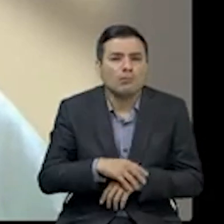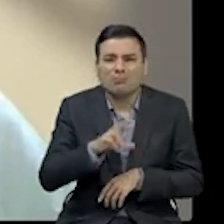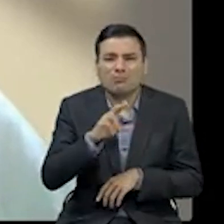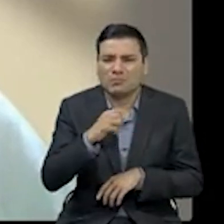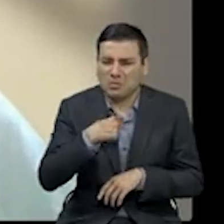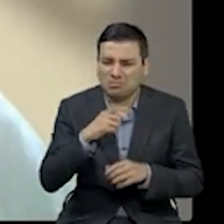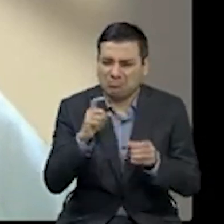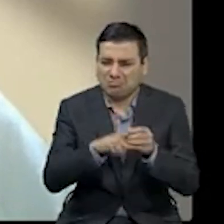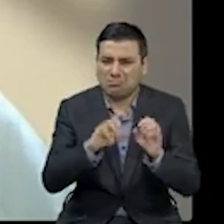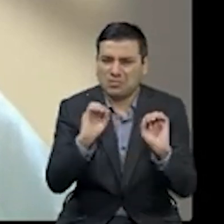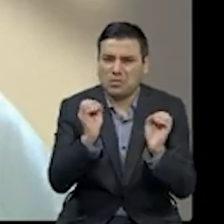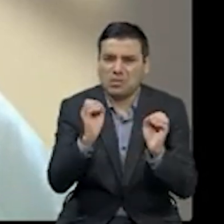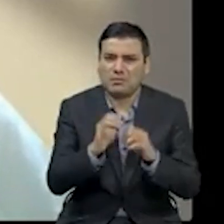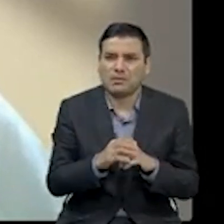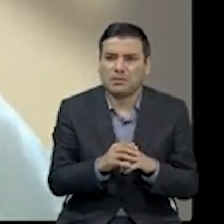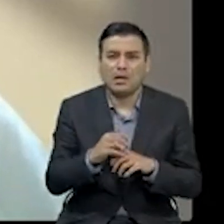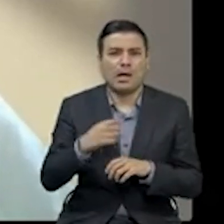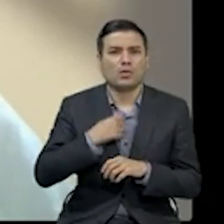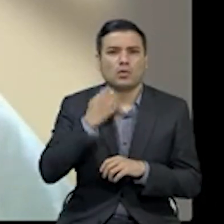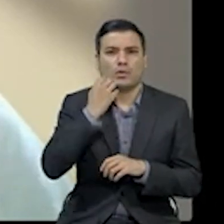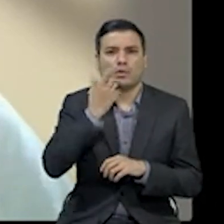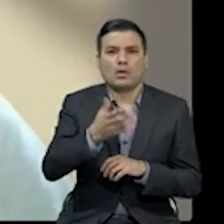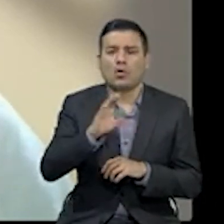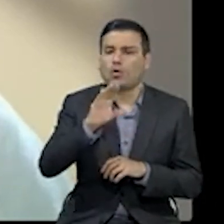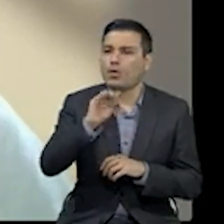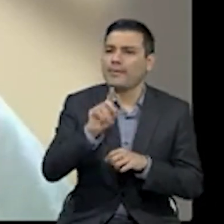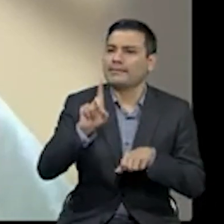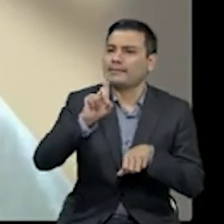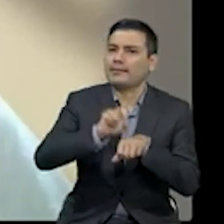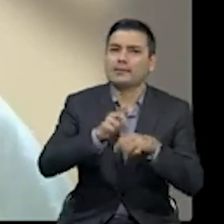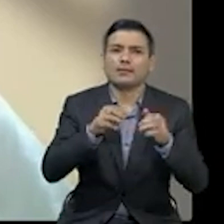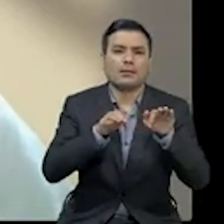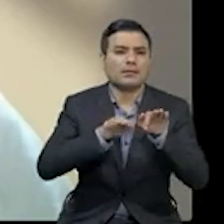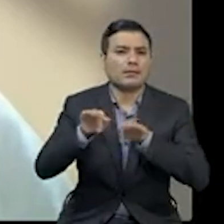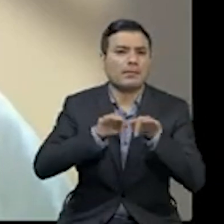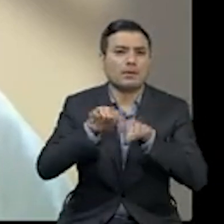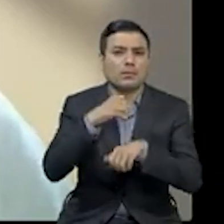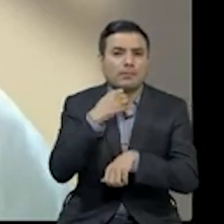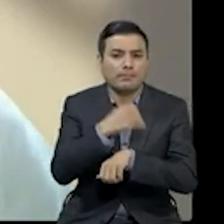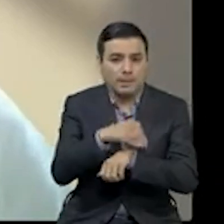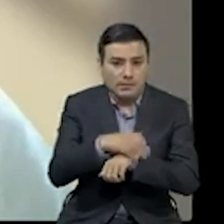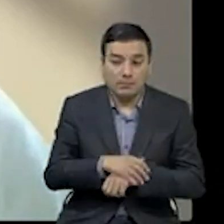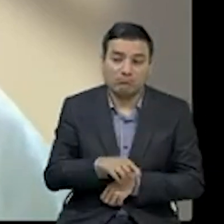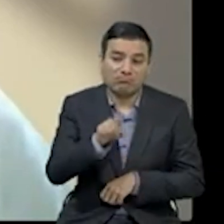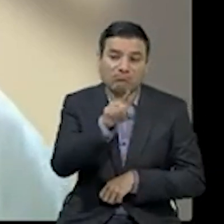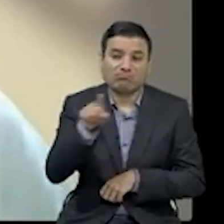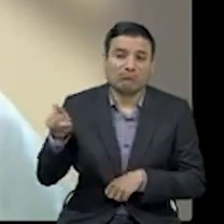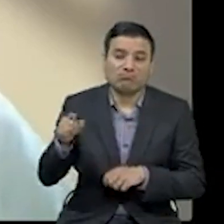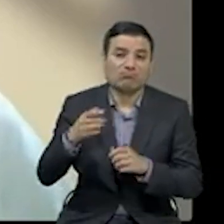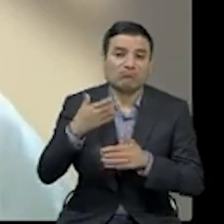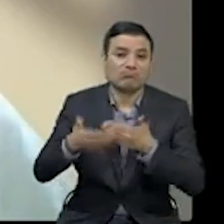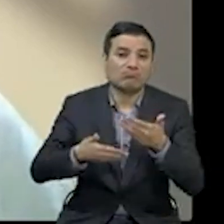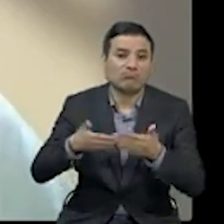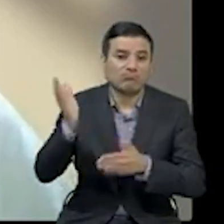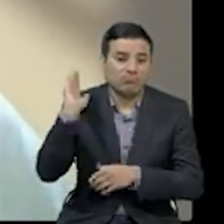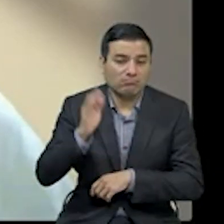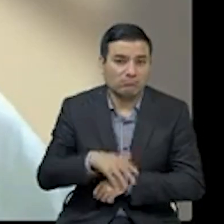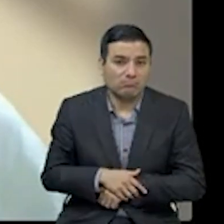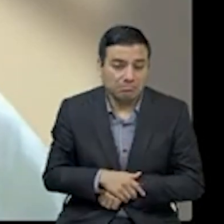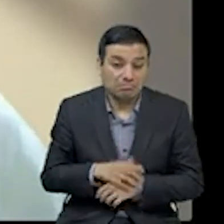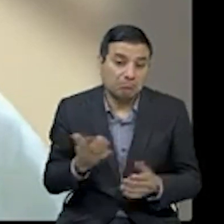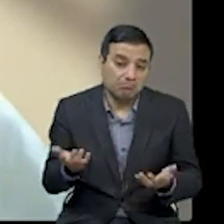para salvar 90 días de desempleo, fueron excluidos. Muy bien, bando y bando tuvieron su éxito.